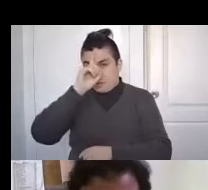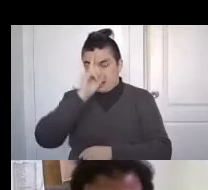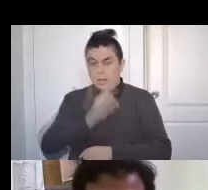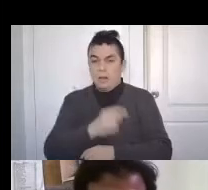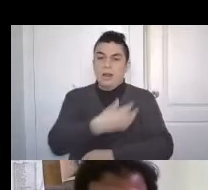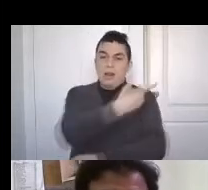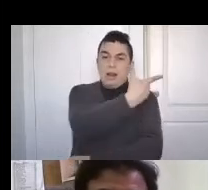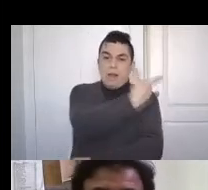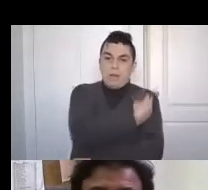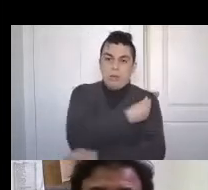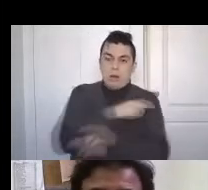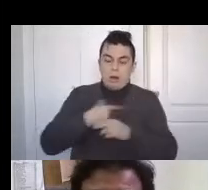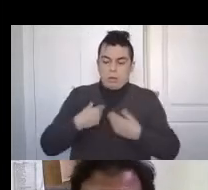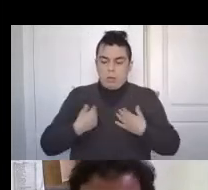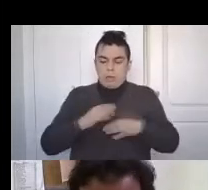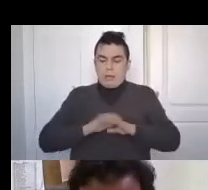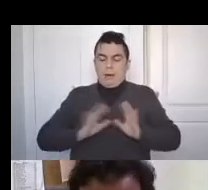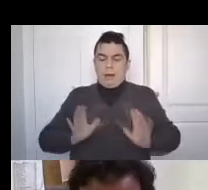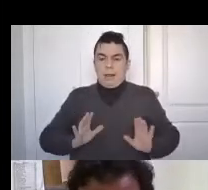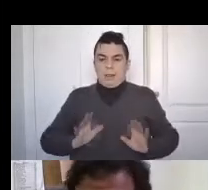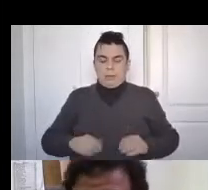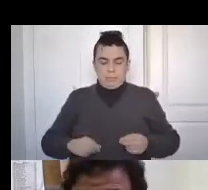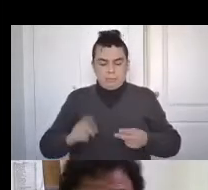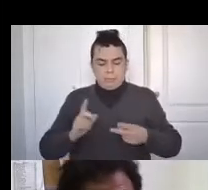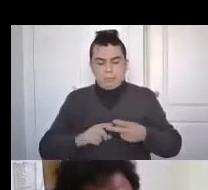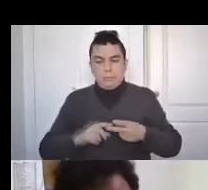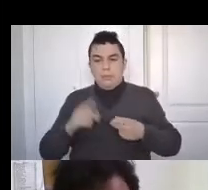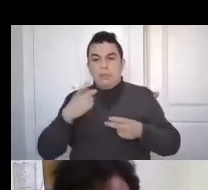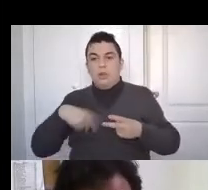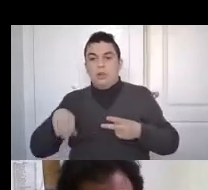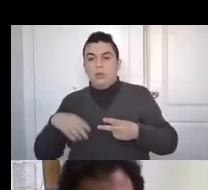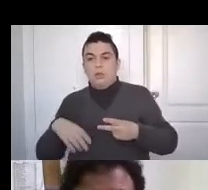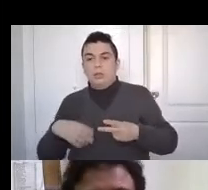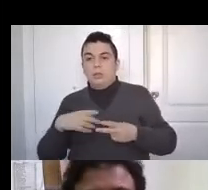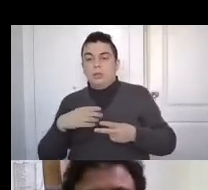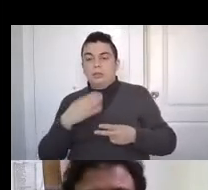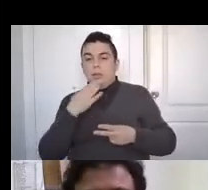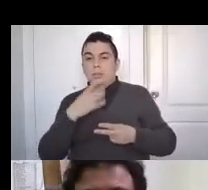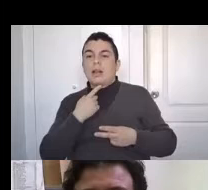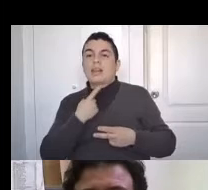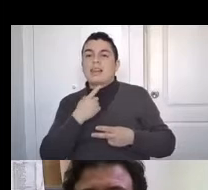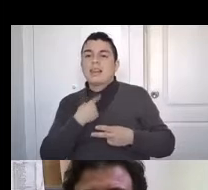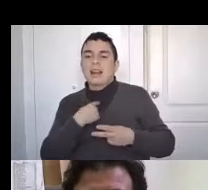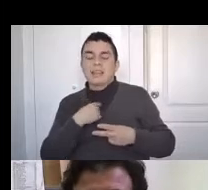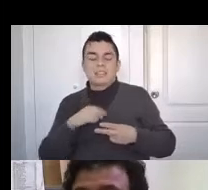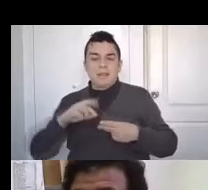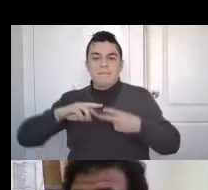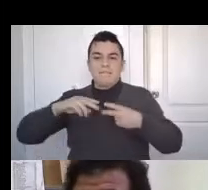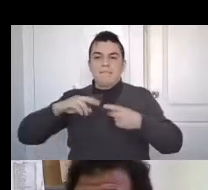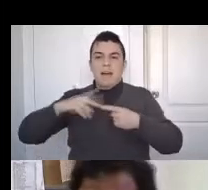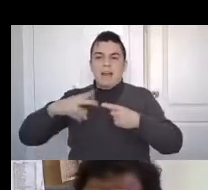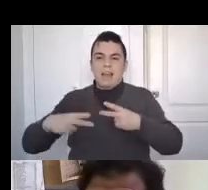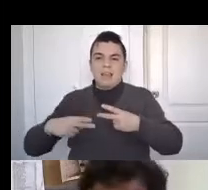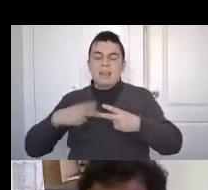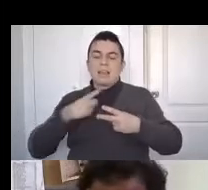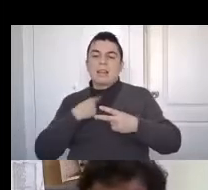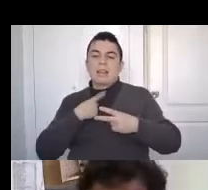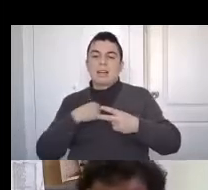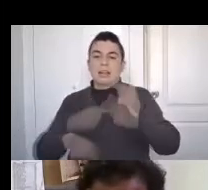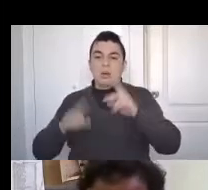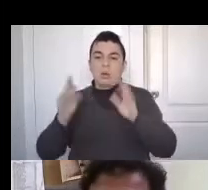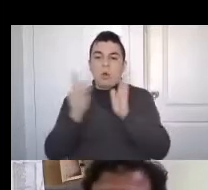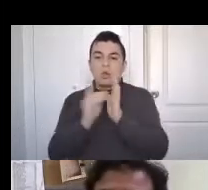etc. Y las de interés, que también son preocupantes, son que hay mucho dato también que se